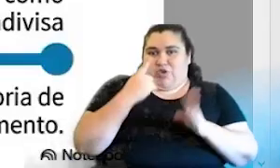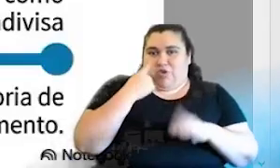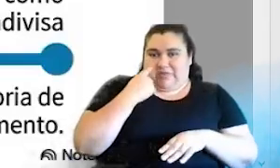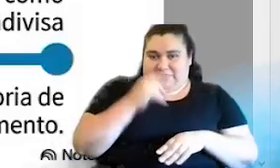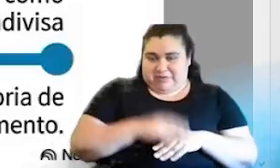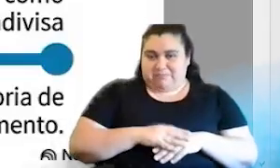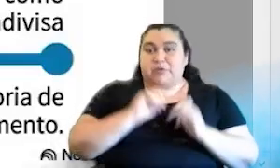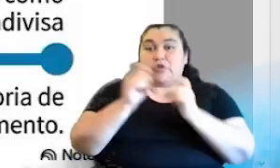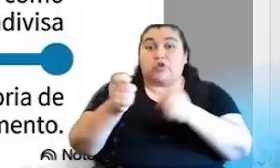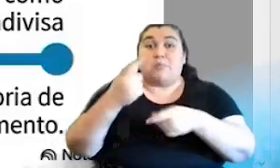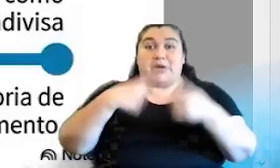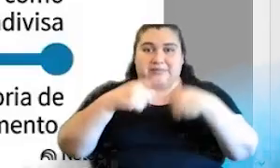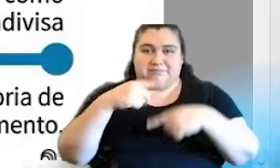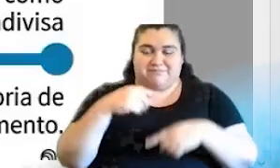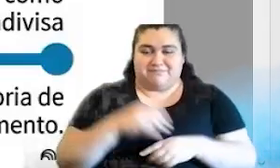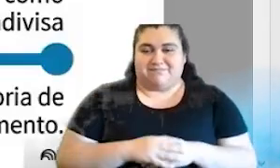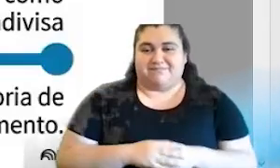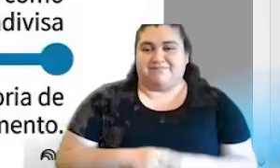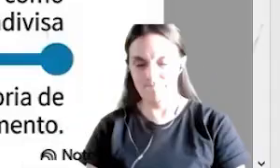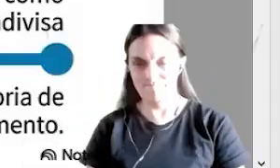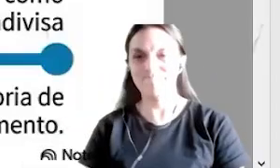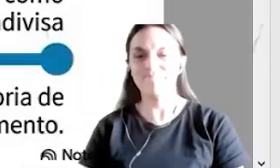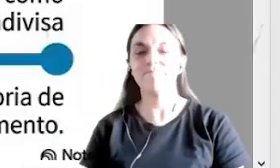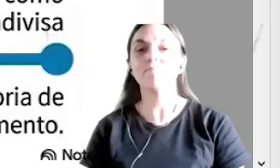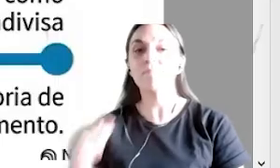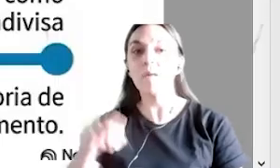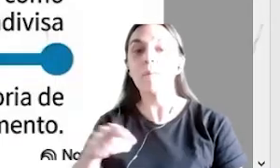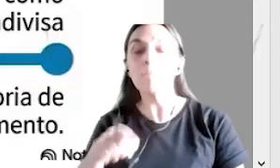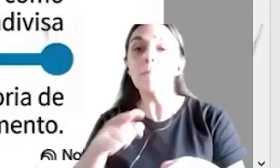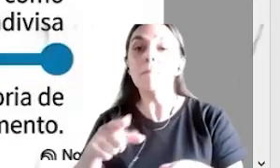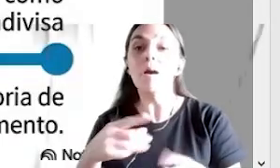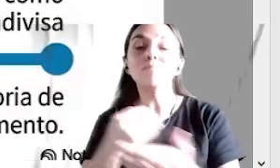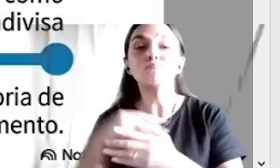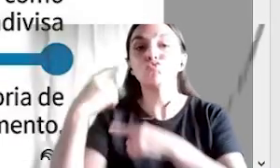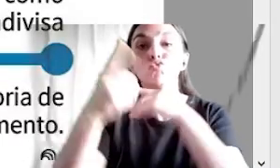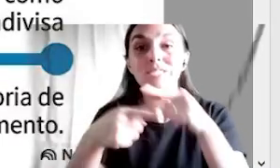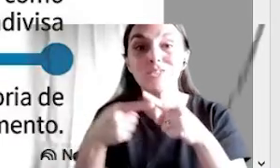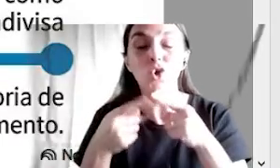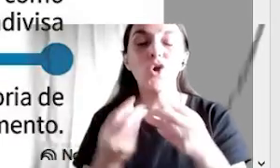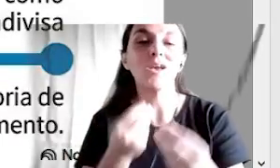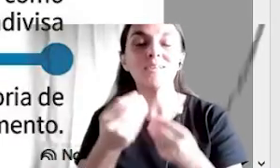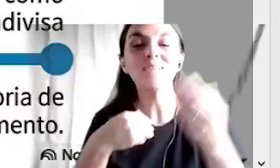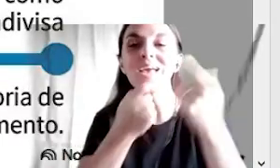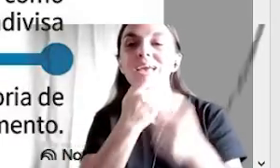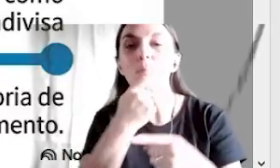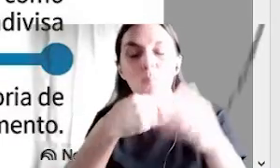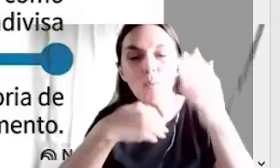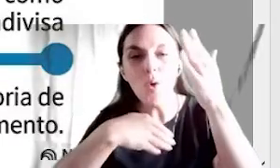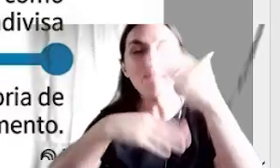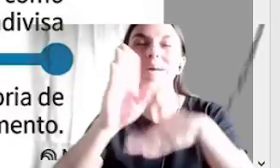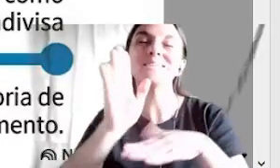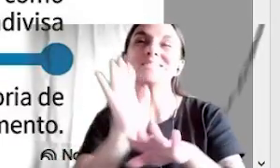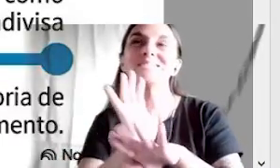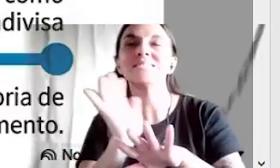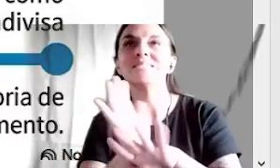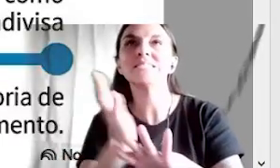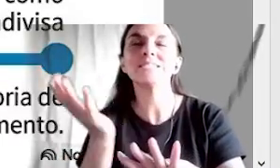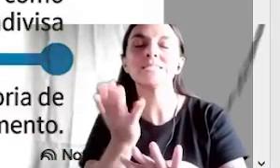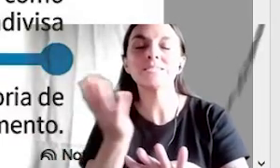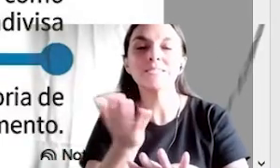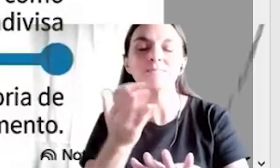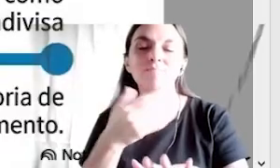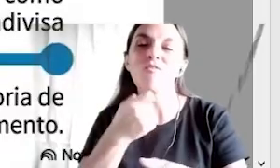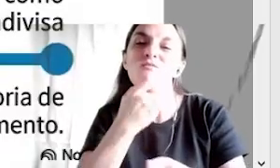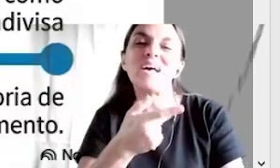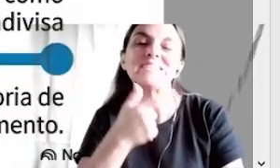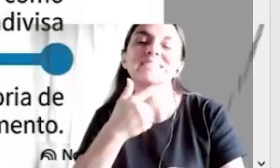fallecimiento. Y acá la figura de la sucesión indivisa es uno de los ejemplos más, si se quiere, uno de los ejemplos más prácticos